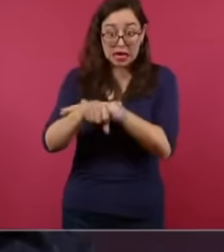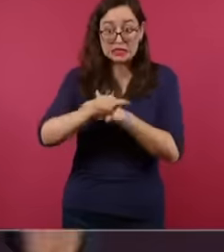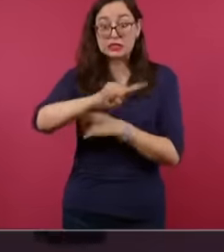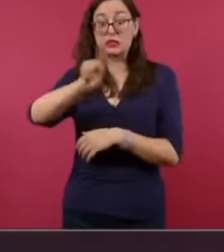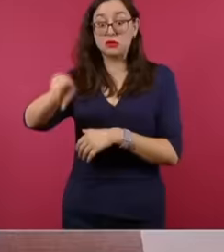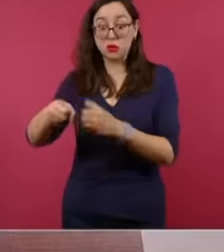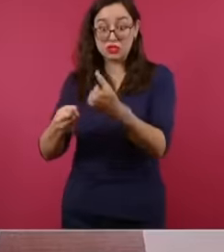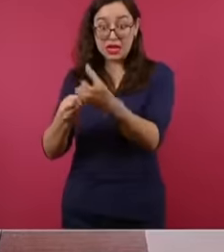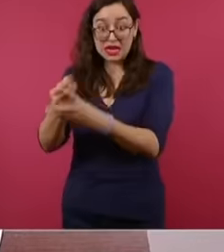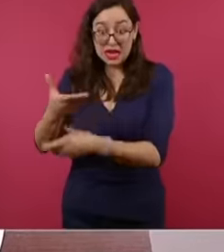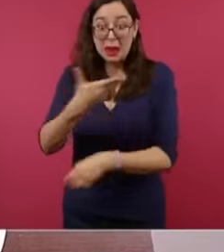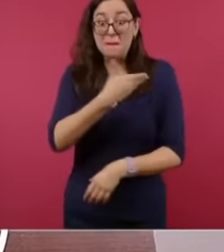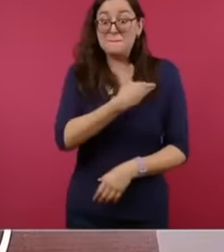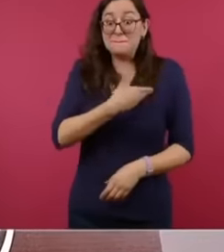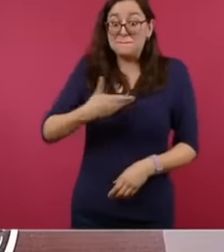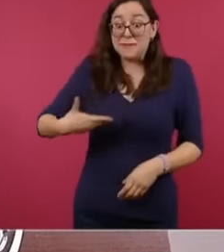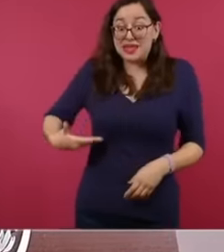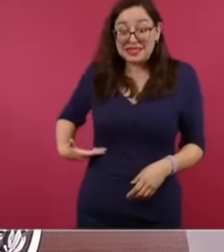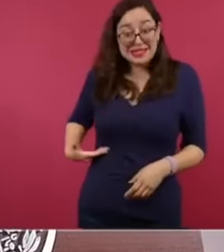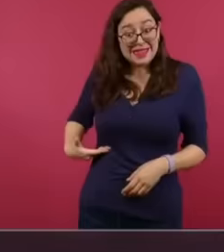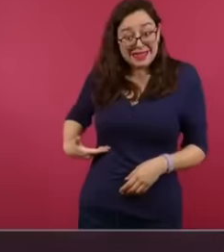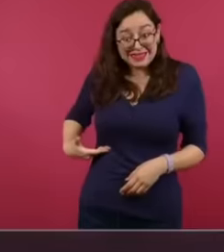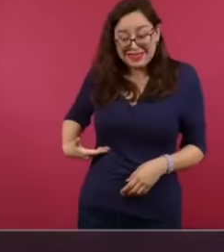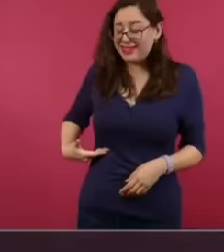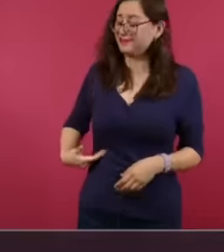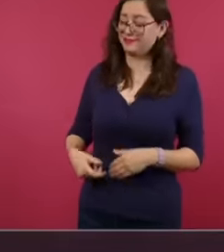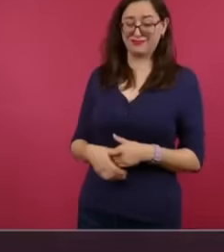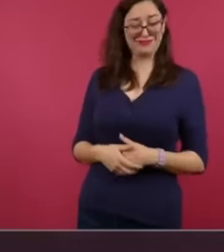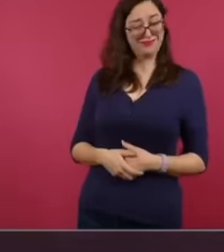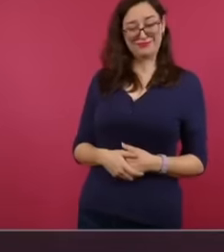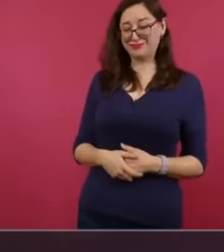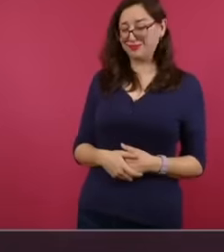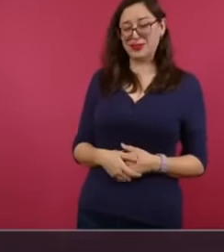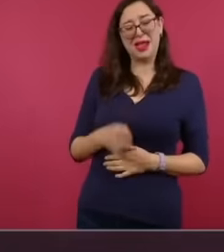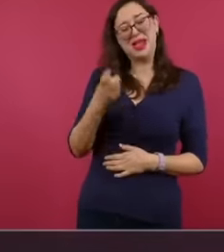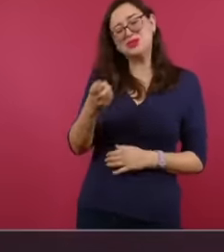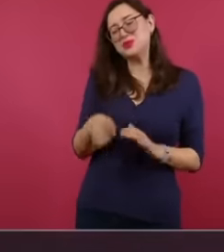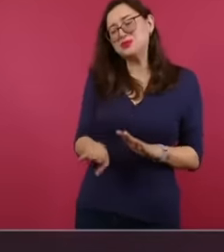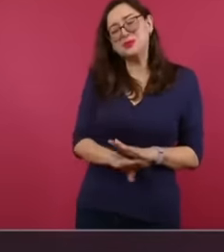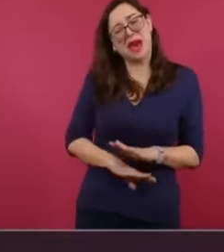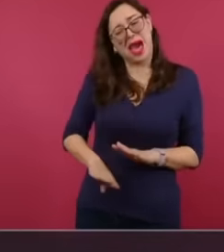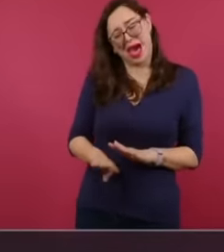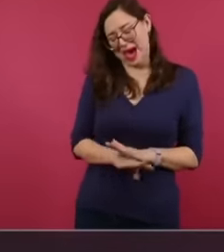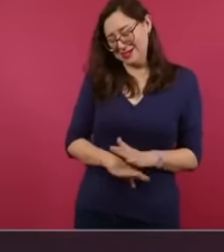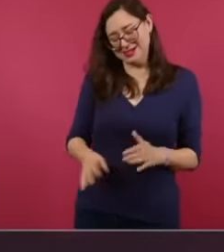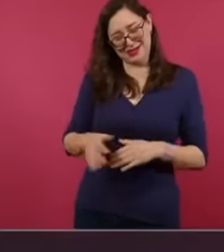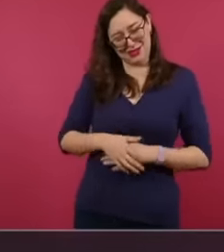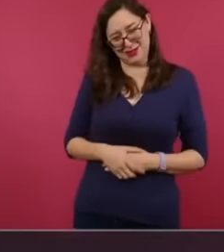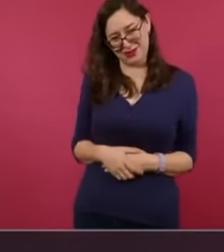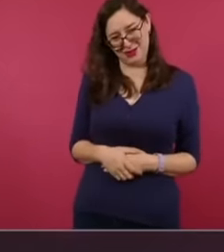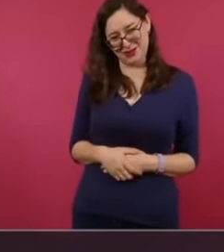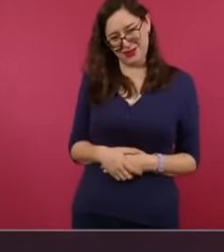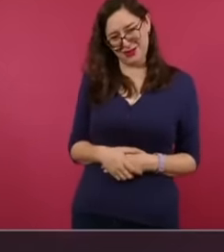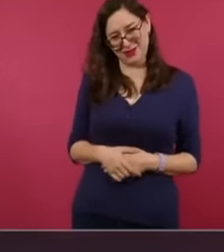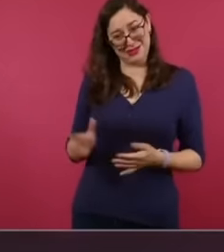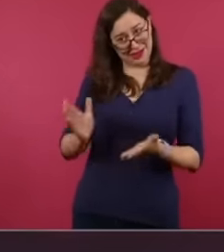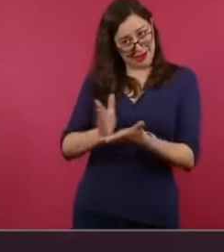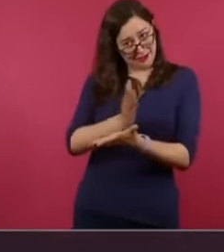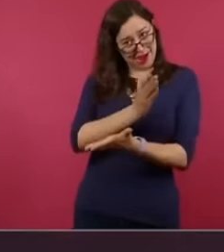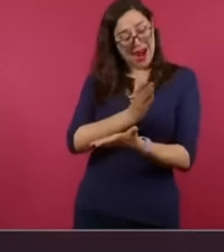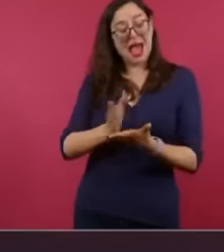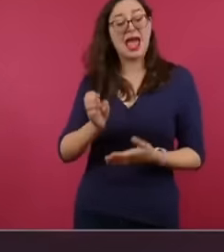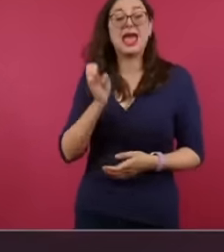Pues no. O sea, estoy hablando de sí, cuestiones sí lo elementales. Sí. Sí, sí. Lo hace el Poder Judicial.